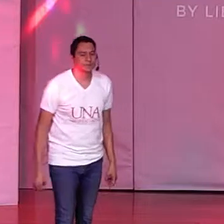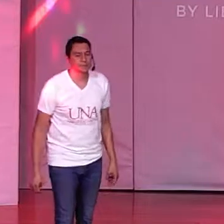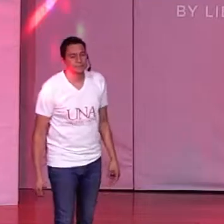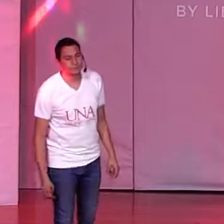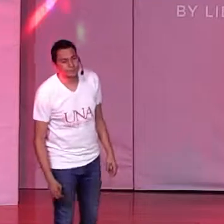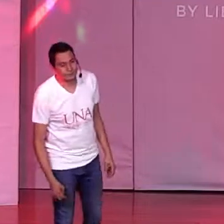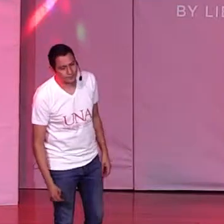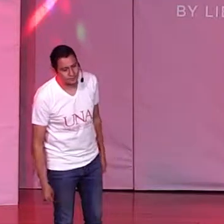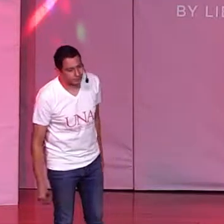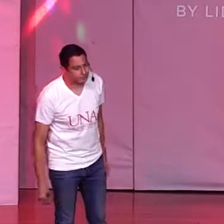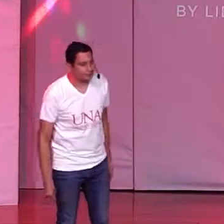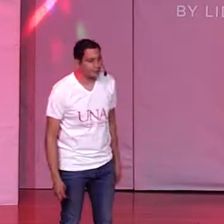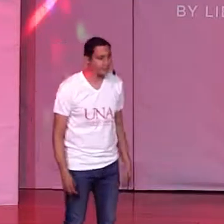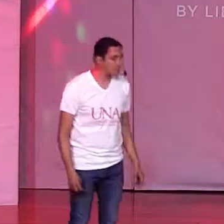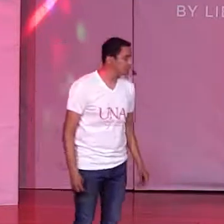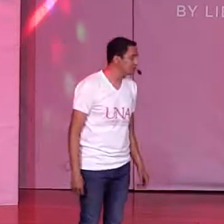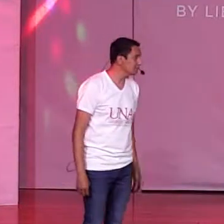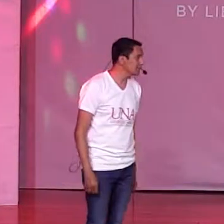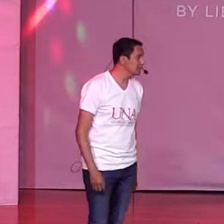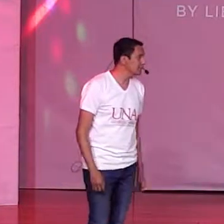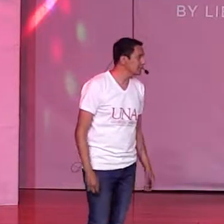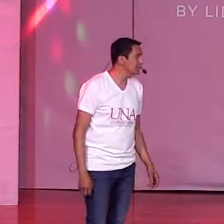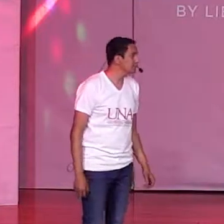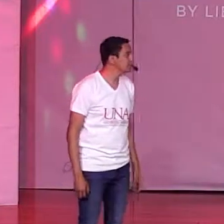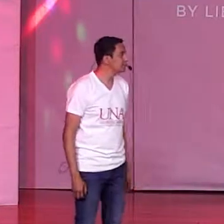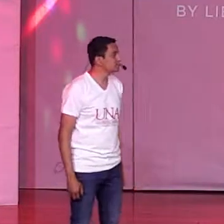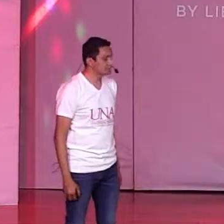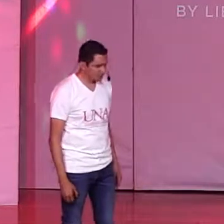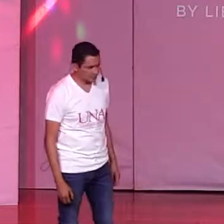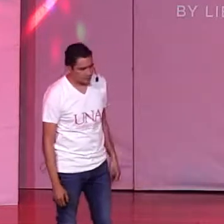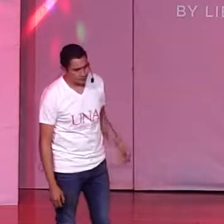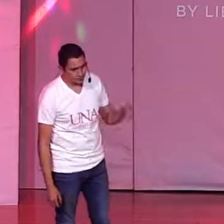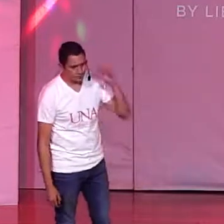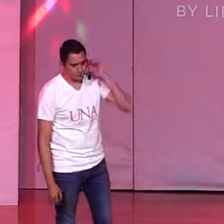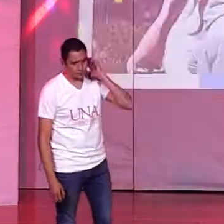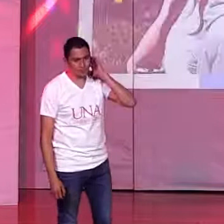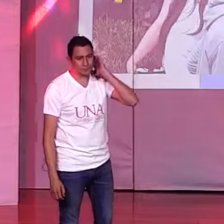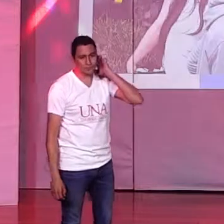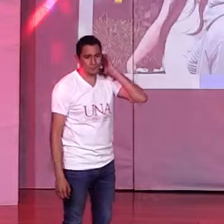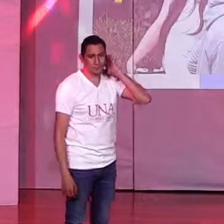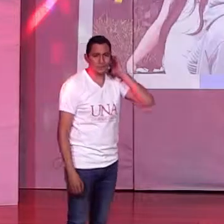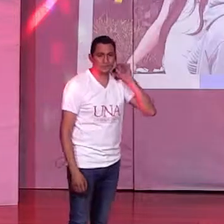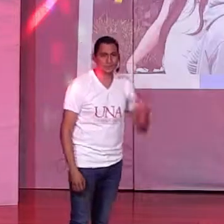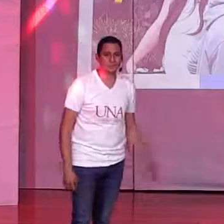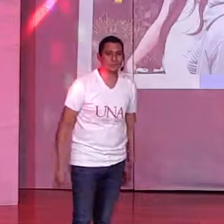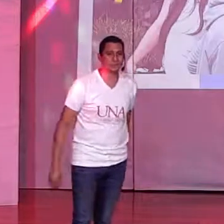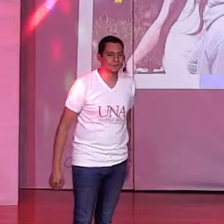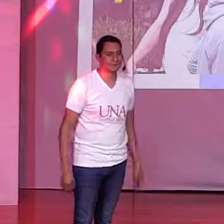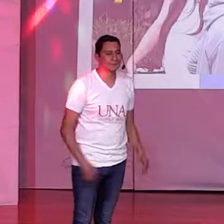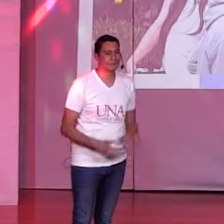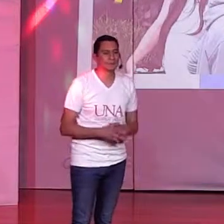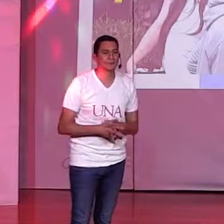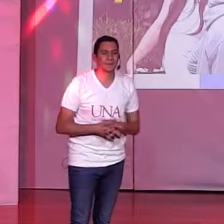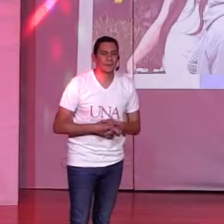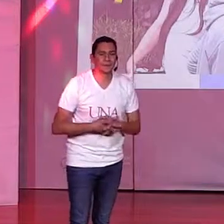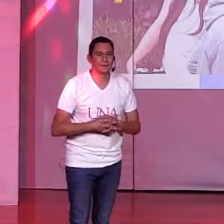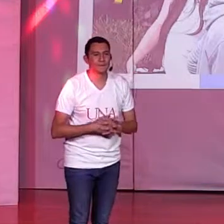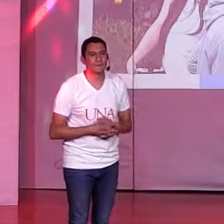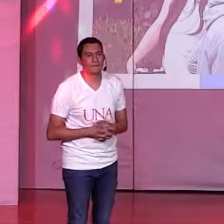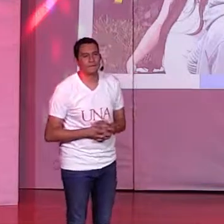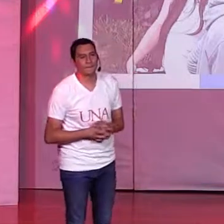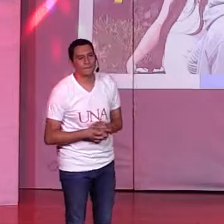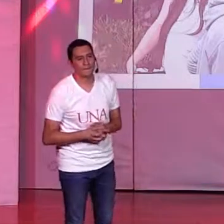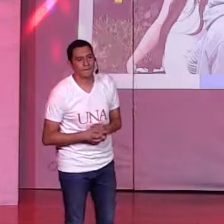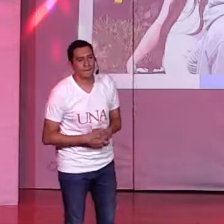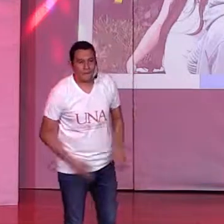una información muy importante que brindarnos, porque ya hemos avanzado bastante en este recorrido y es momento de hacer una parada aquí